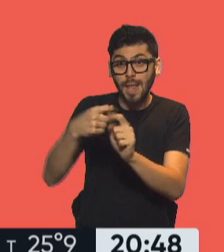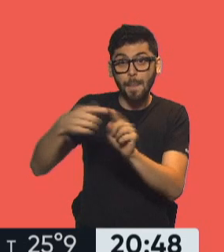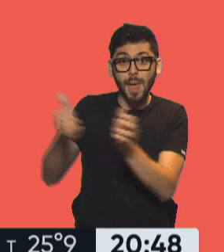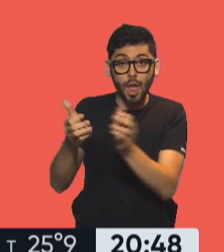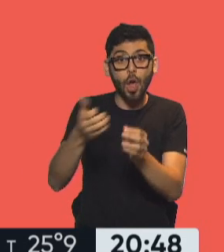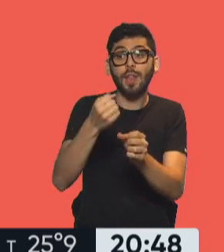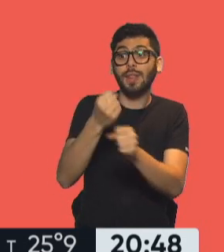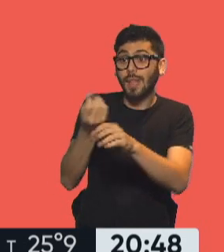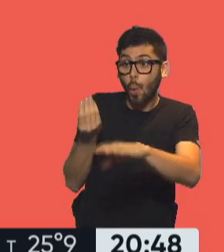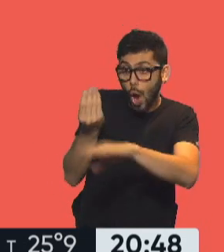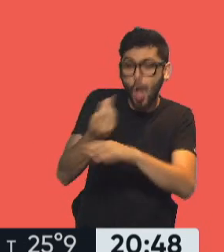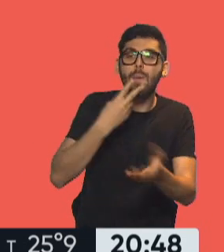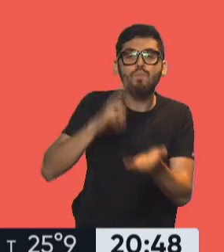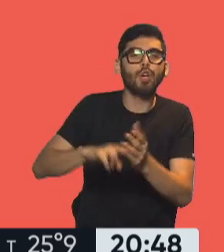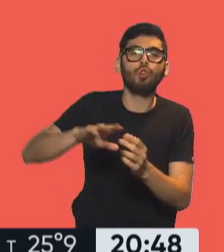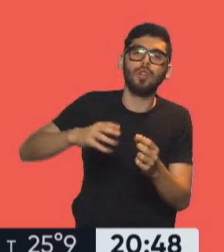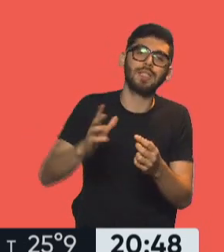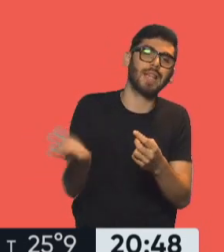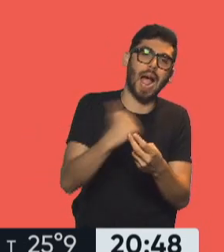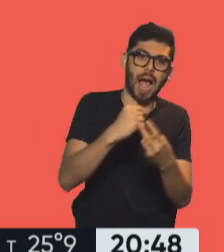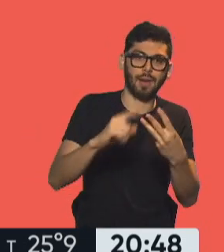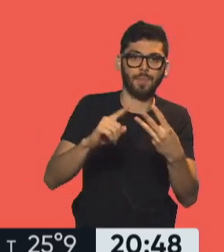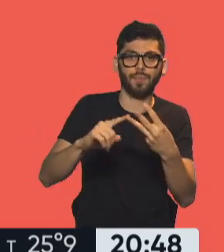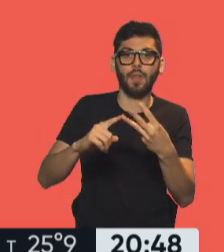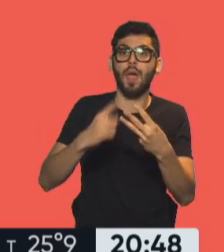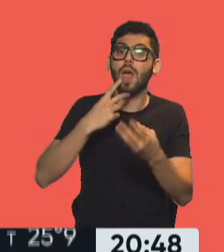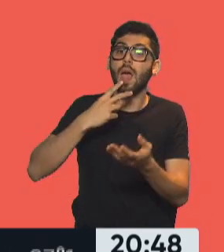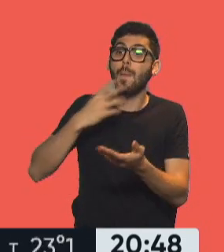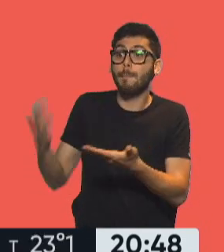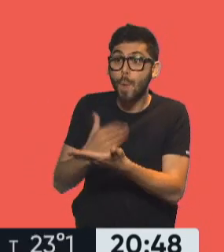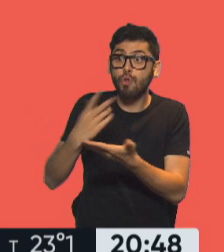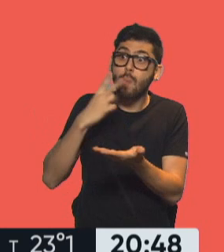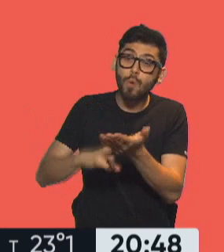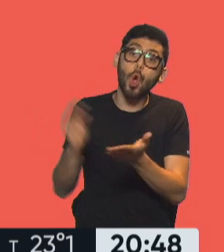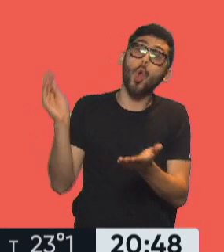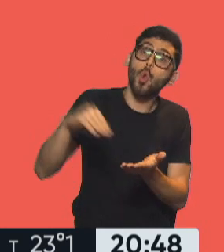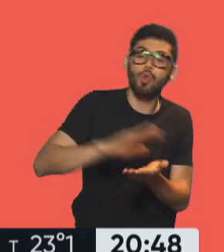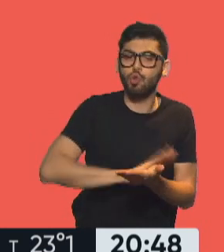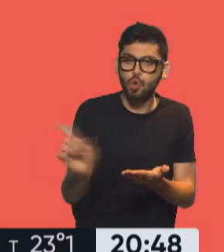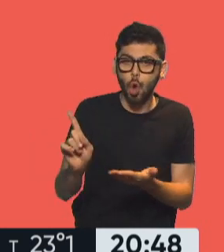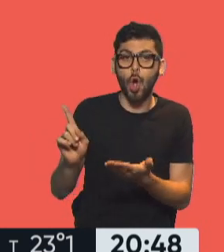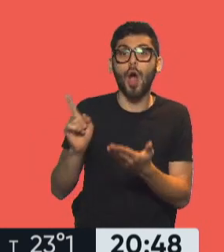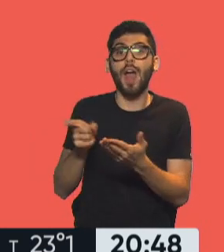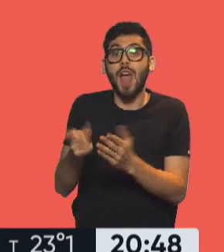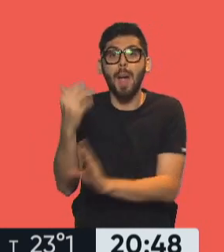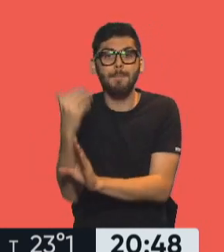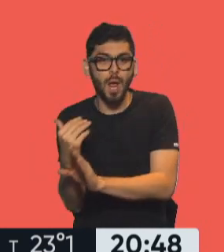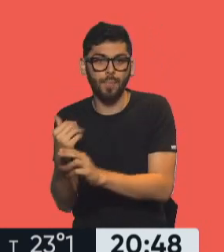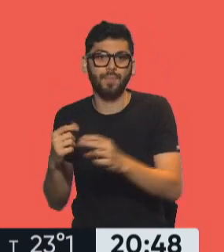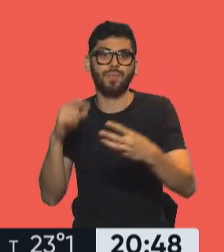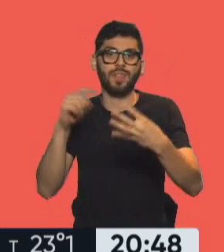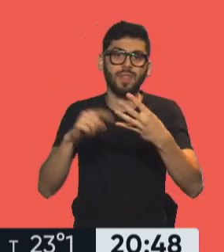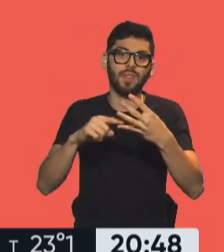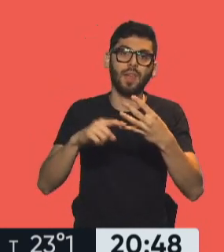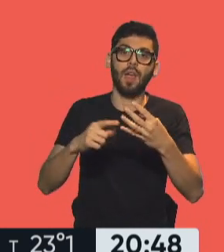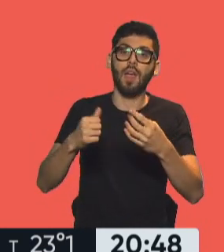pymes. No crear nuevos impuestos a la producción ni subir los existentes. Garantía de estabilidad fiscal para las inversiones. Banco Central